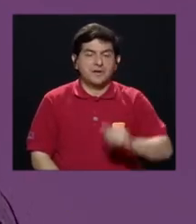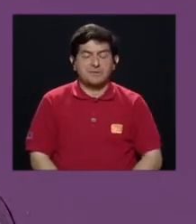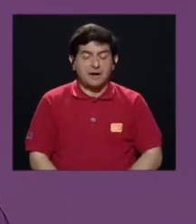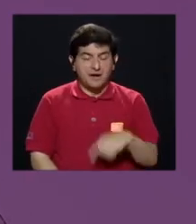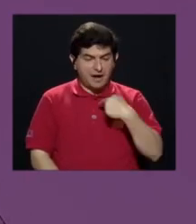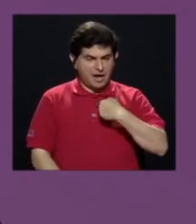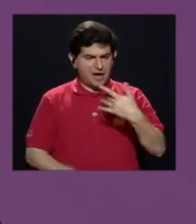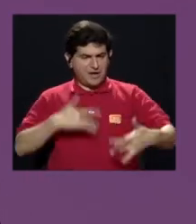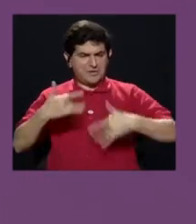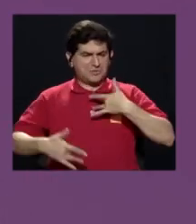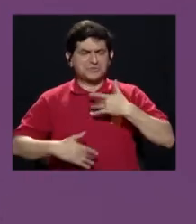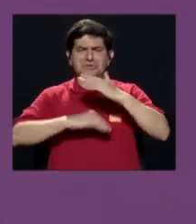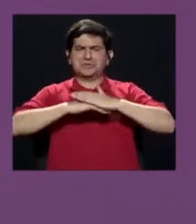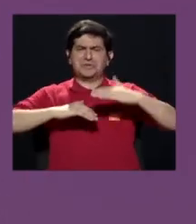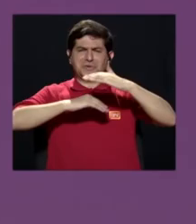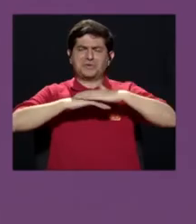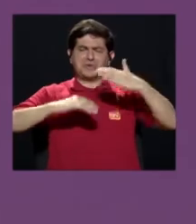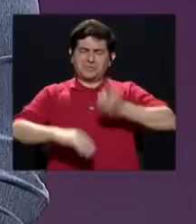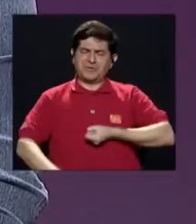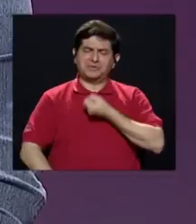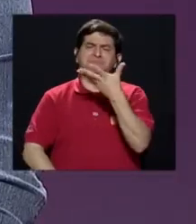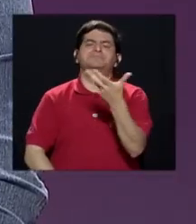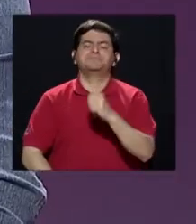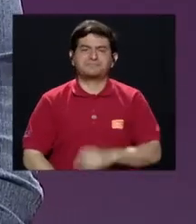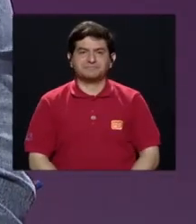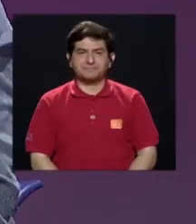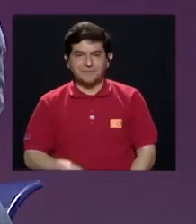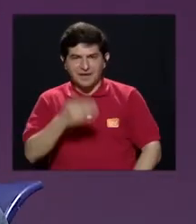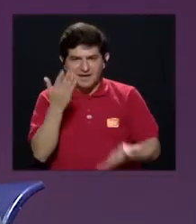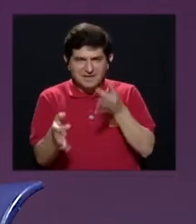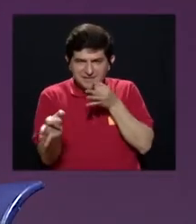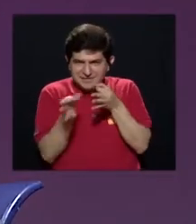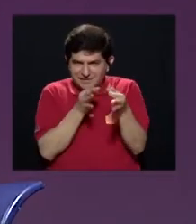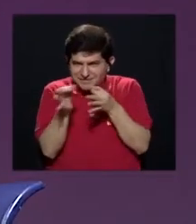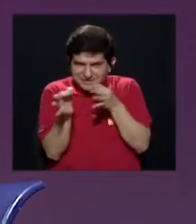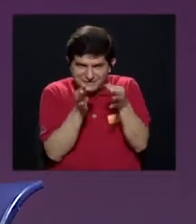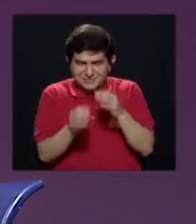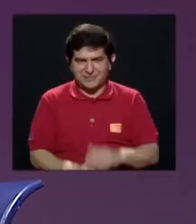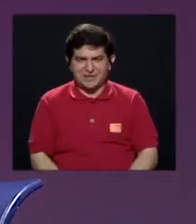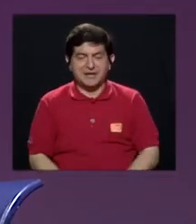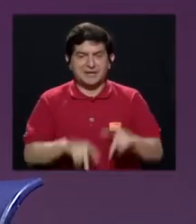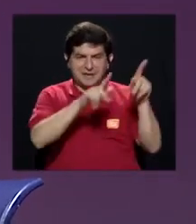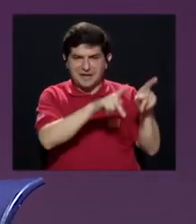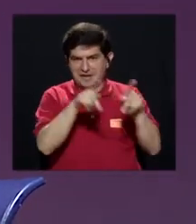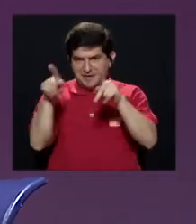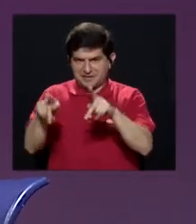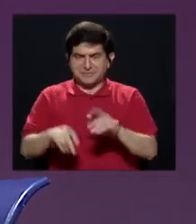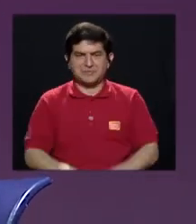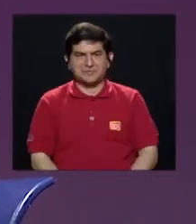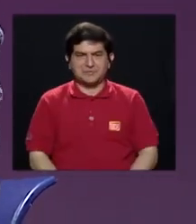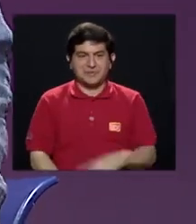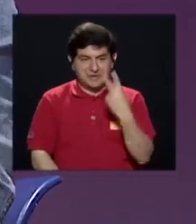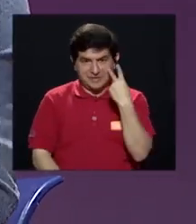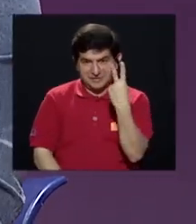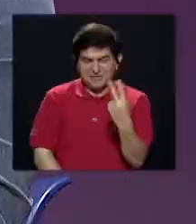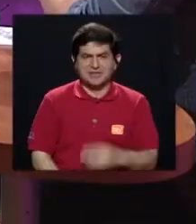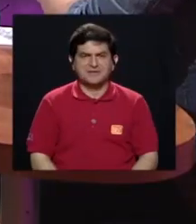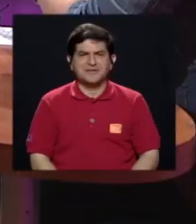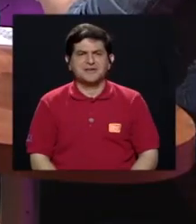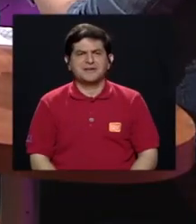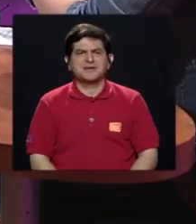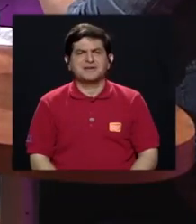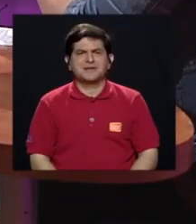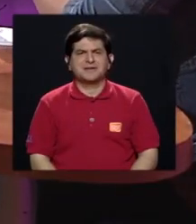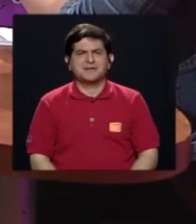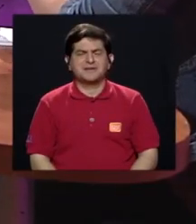me sentía cómoda para expresarme. Tal vez si explicamos también un poco para las personas que nos están viendo qué es lo que